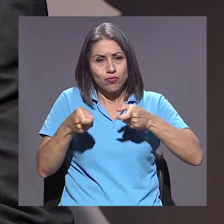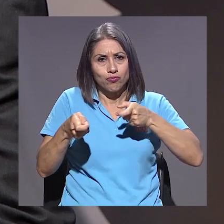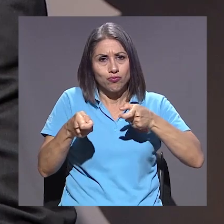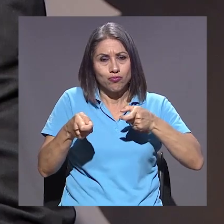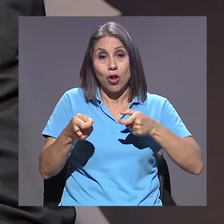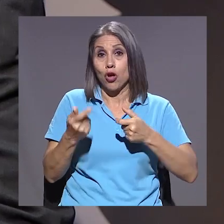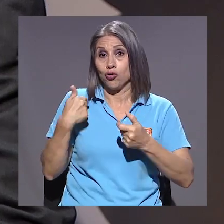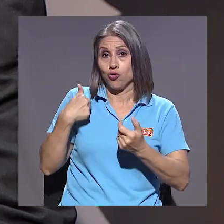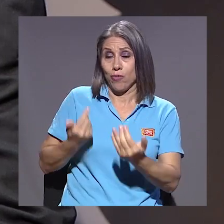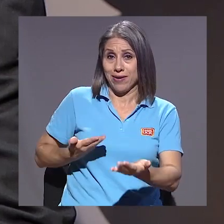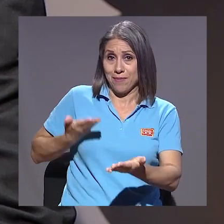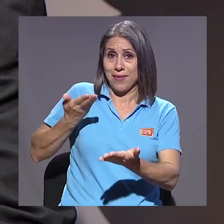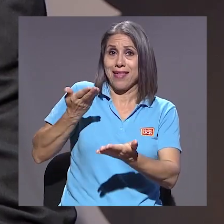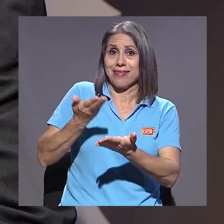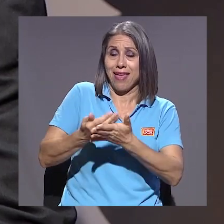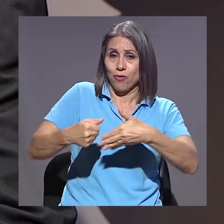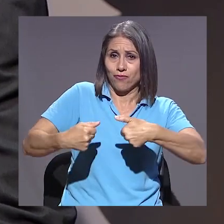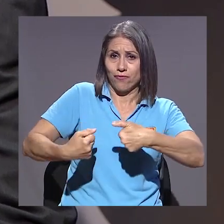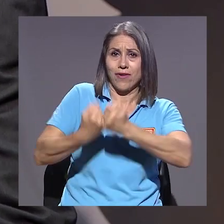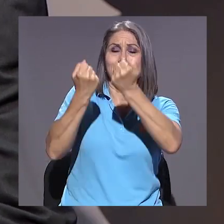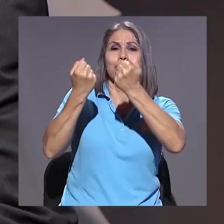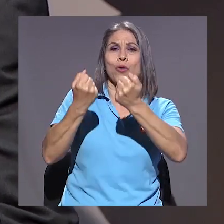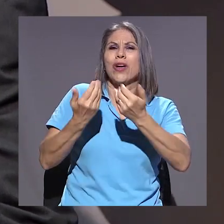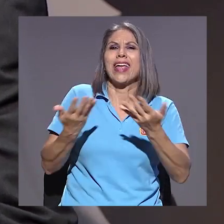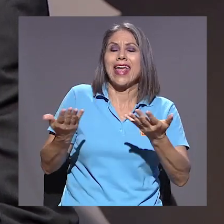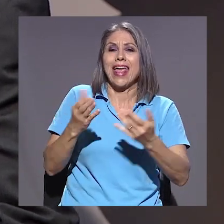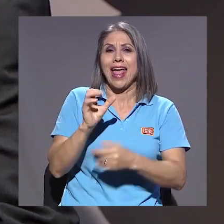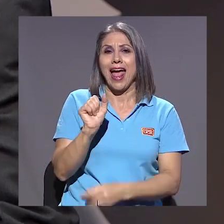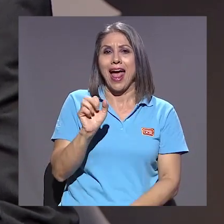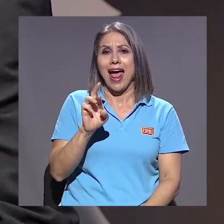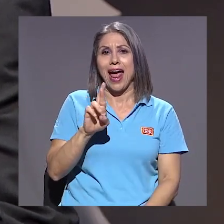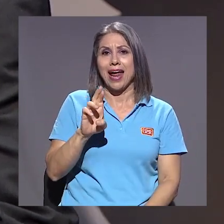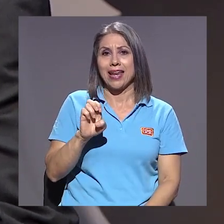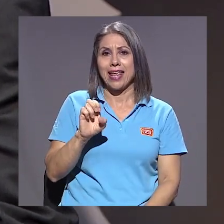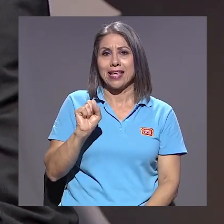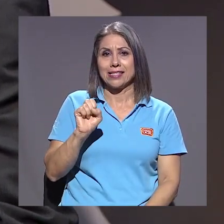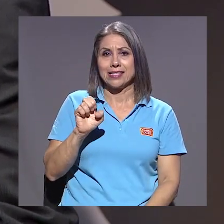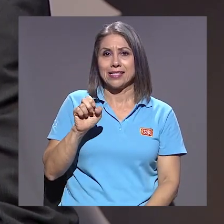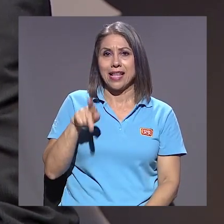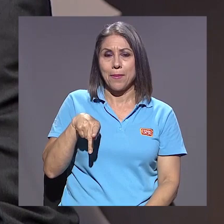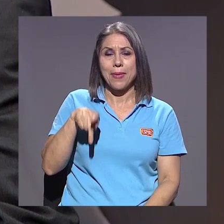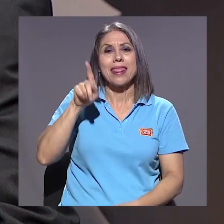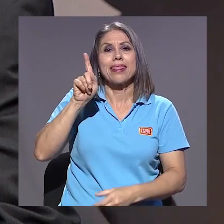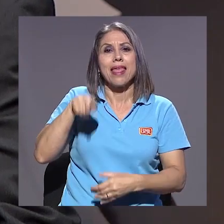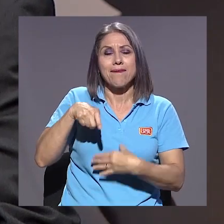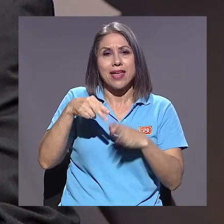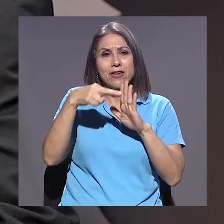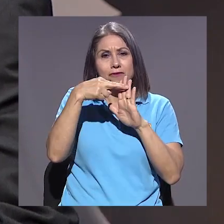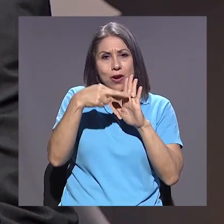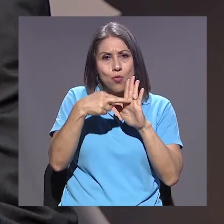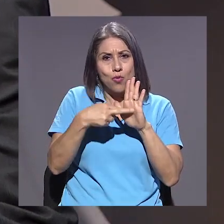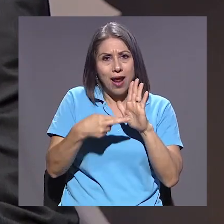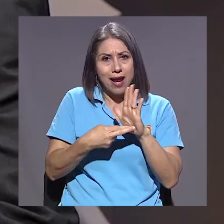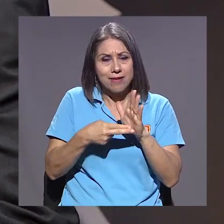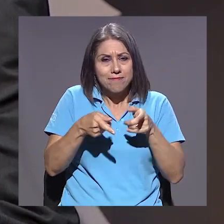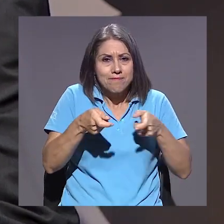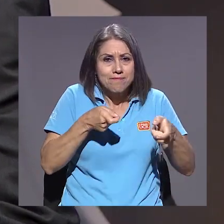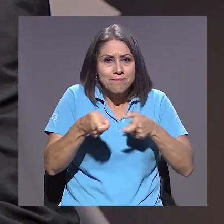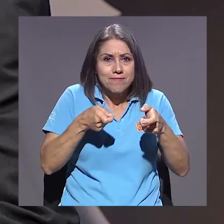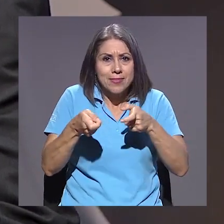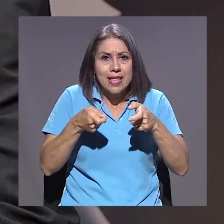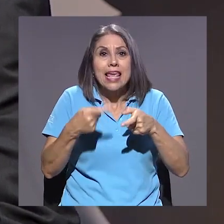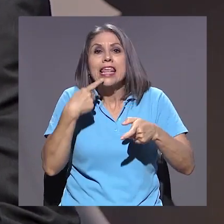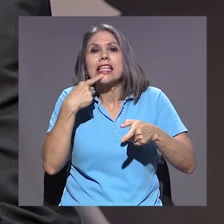reto que yo le he planteado en nuestra institución, que la ARECEP debe de regular y dar las señales apropiadas. ¿Para qué? Para buscar